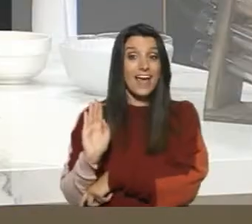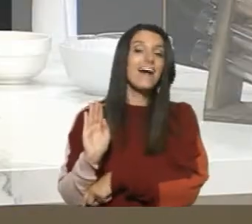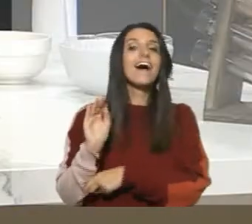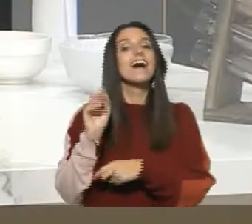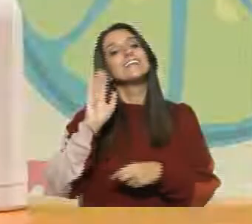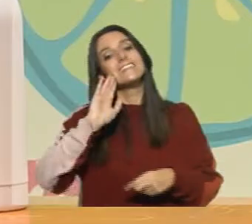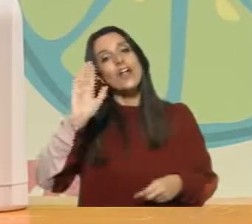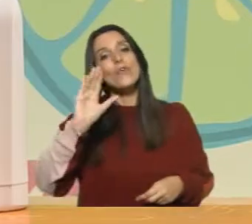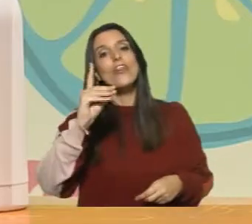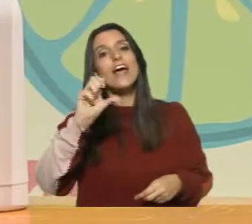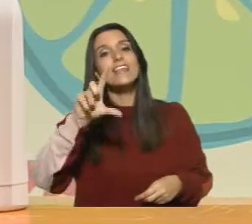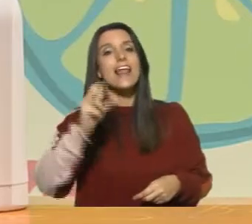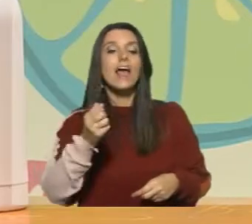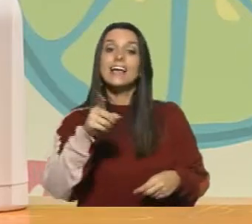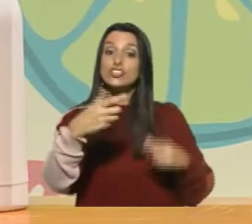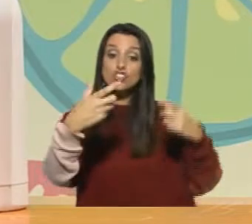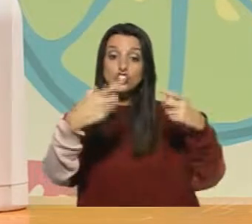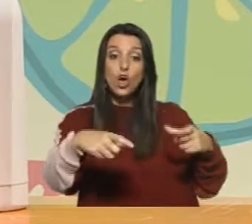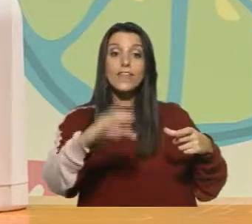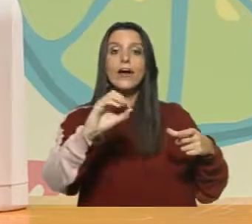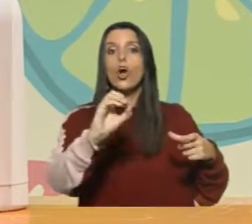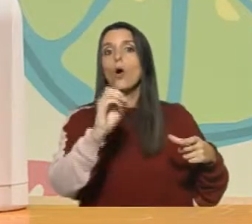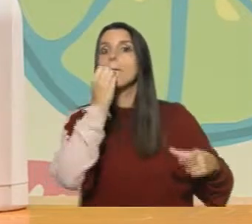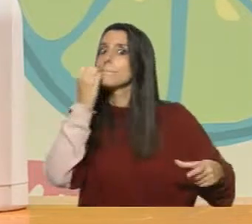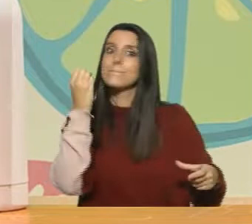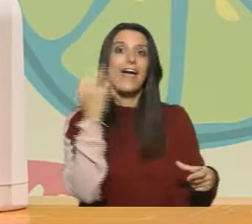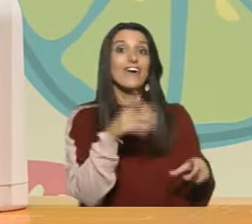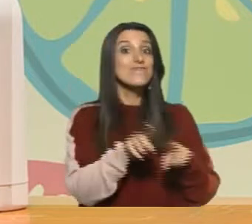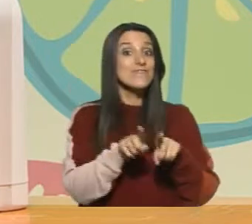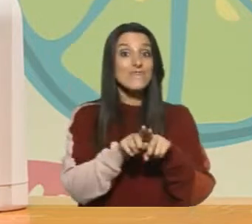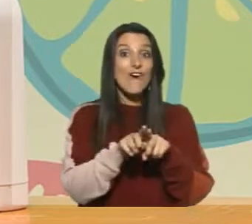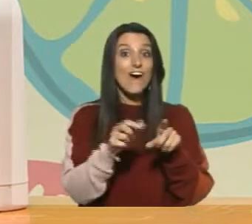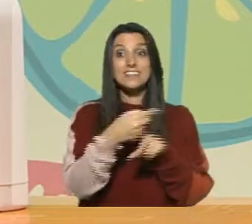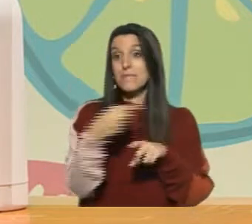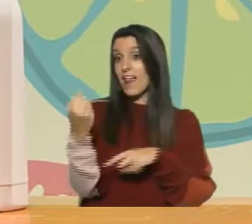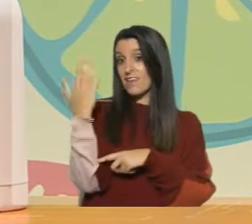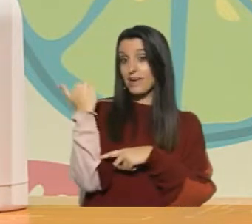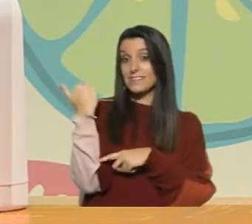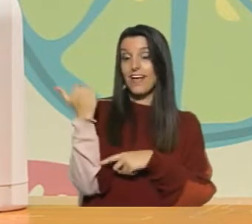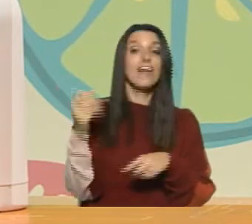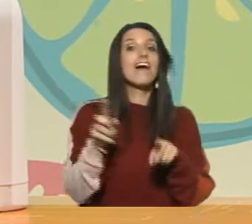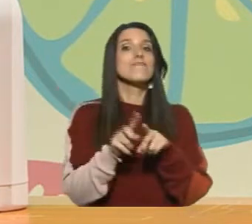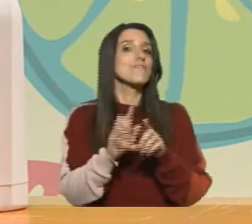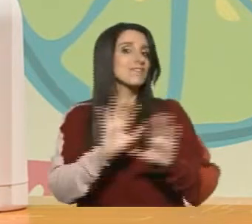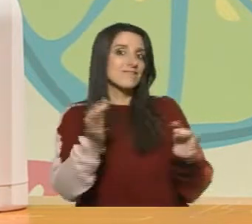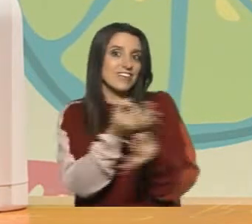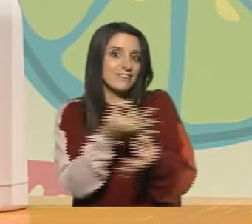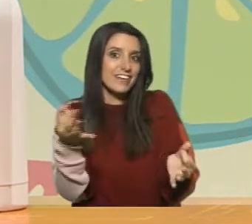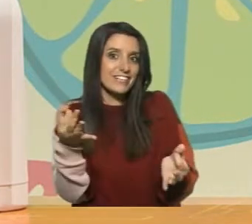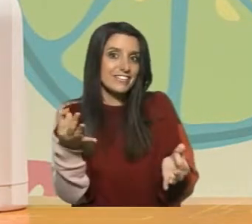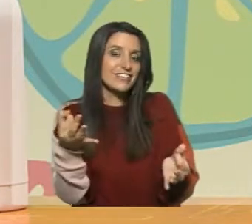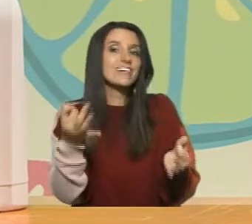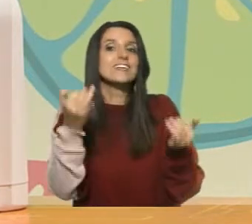Saludos, Daniela de Jun. Y si la torta es de coco, mejor. Ah, como la que hicimos, la otra vez. Así que una maravilla.